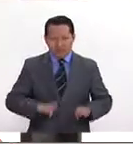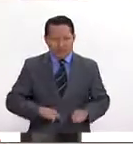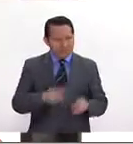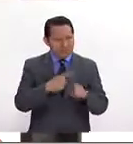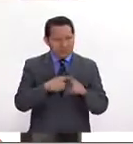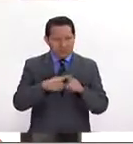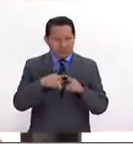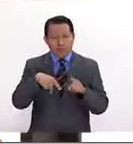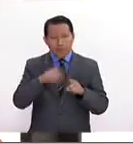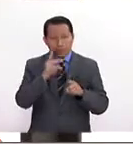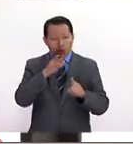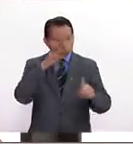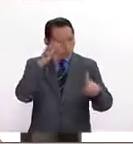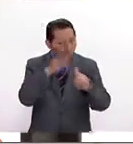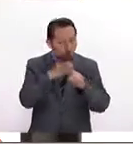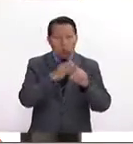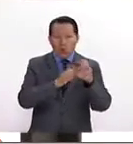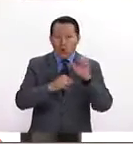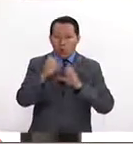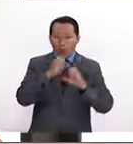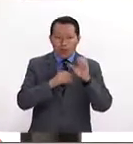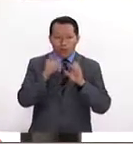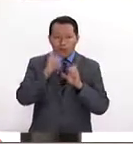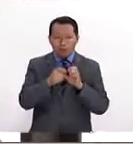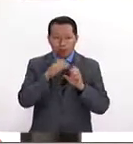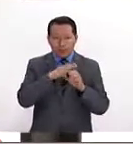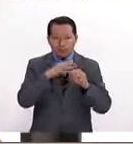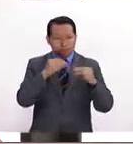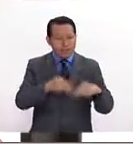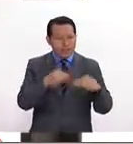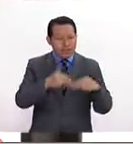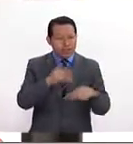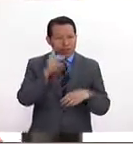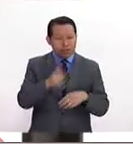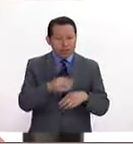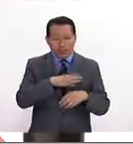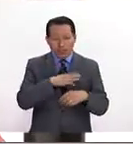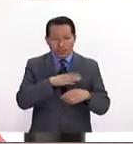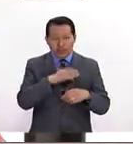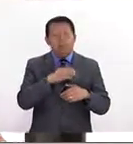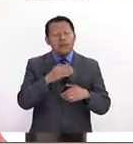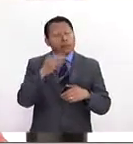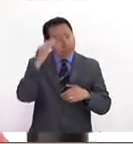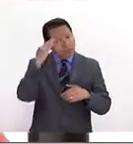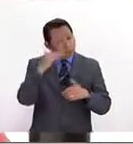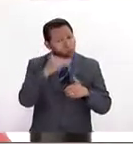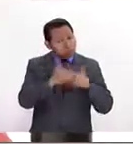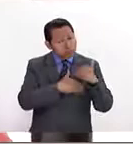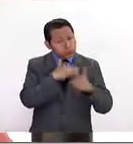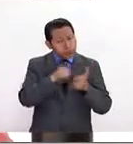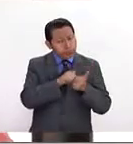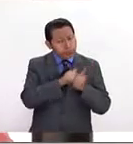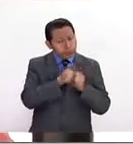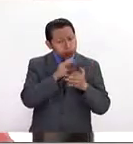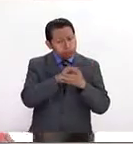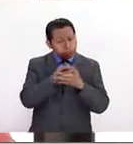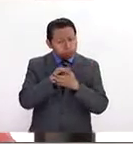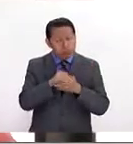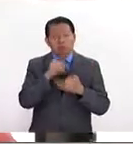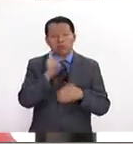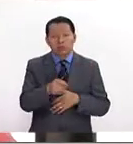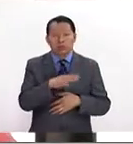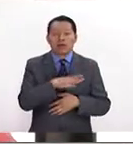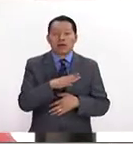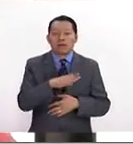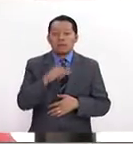pero convergen hacia el comercio. Son economías de mercado que se han ido adaptando a las nuevas tendencias. Si bien son heterogéneos,